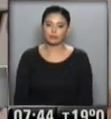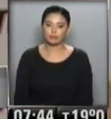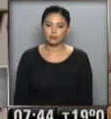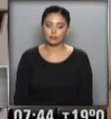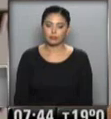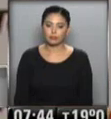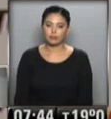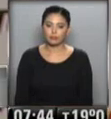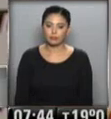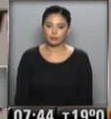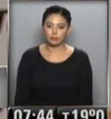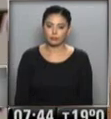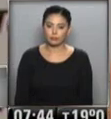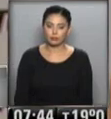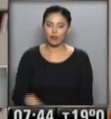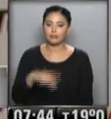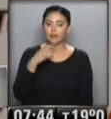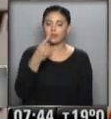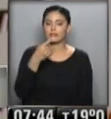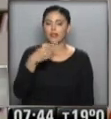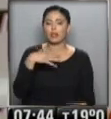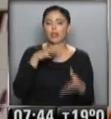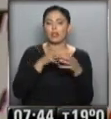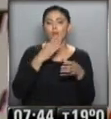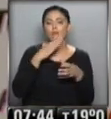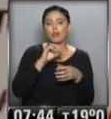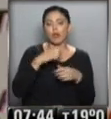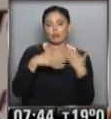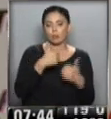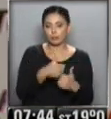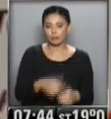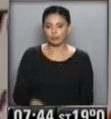oportunidades surgidas, o Boca efetivo fez o gol, por isso mereceu o placar.